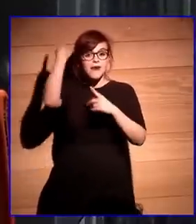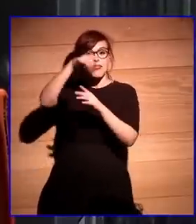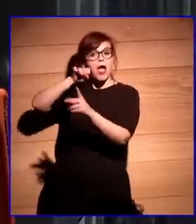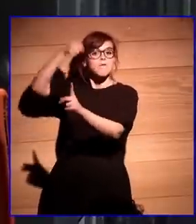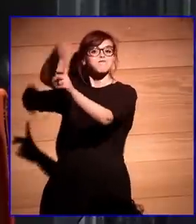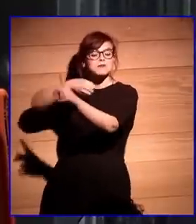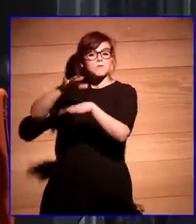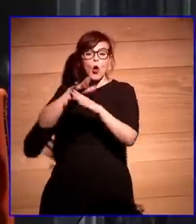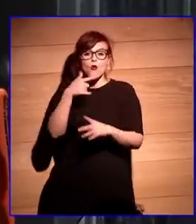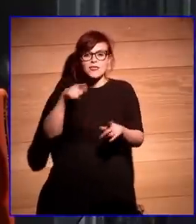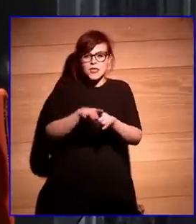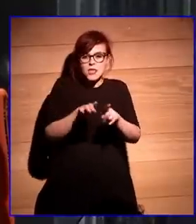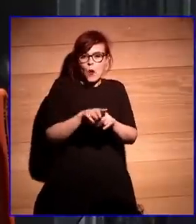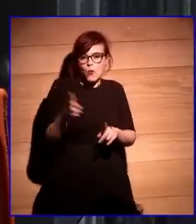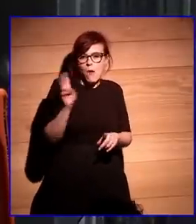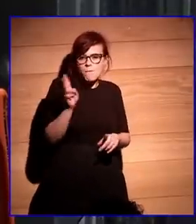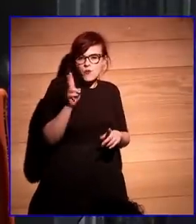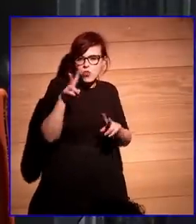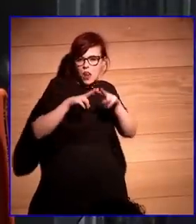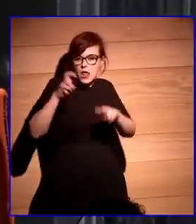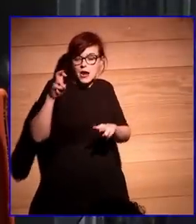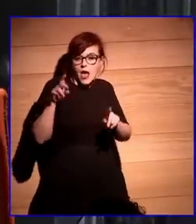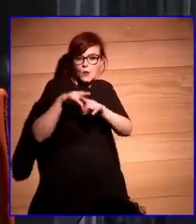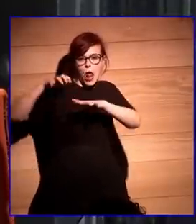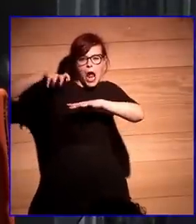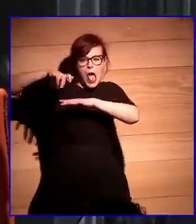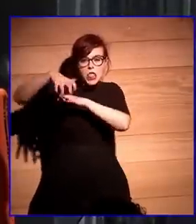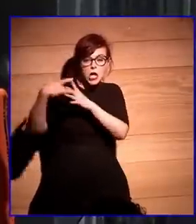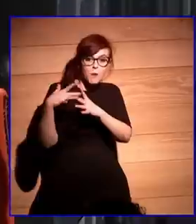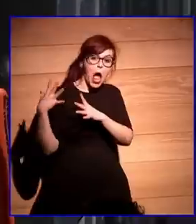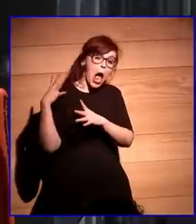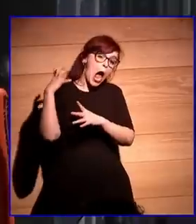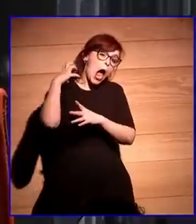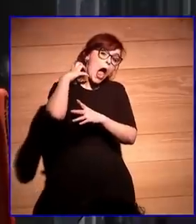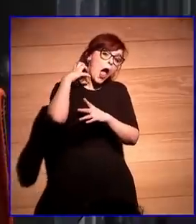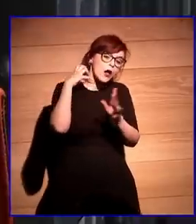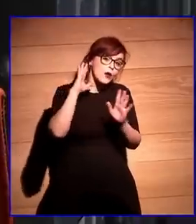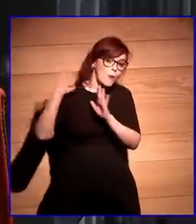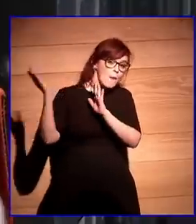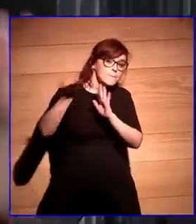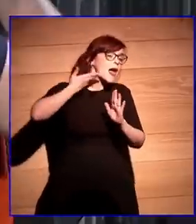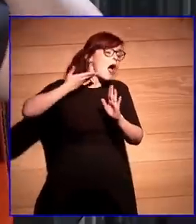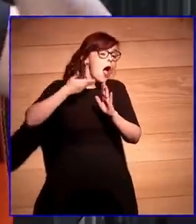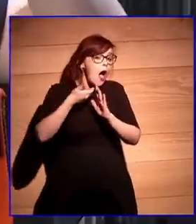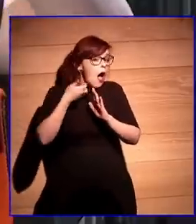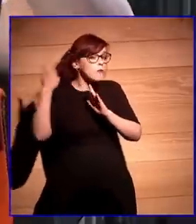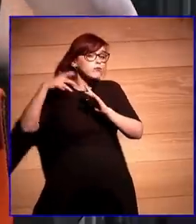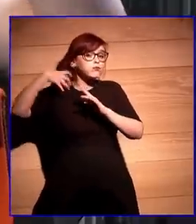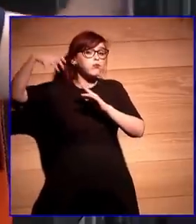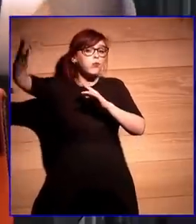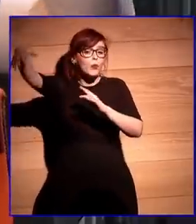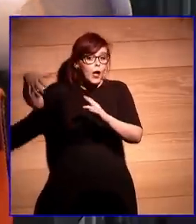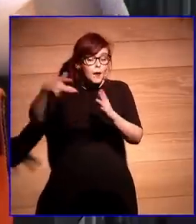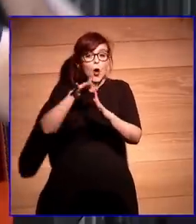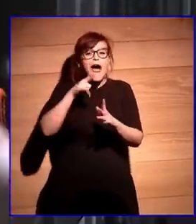tiene una viuda negra que está a punto de morderle y, por tanto, provocarle la muerte, y lo que estoy haciendo, a pesar de que